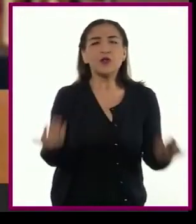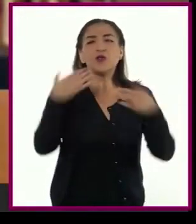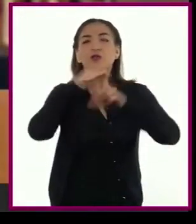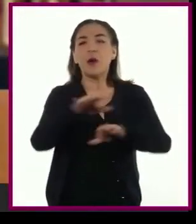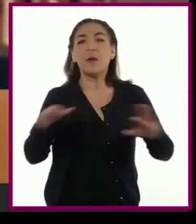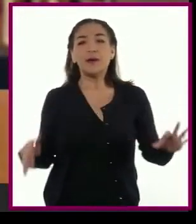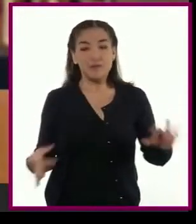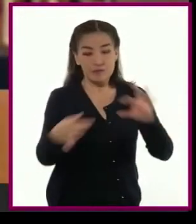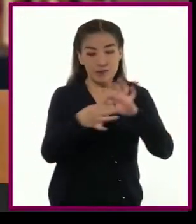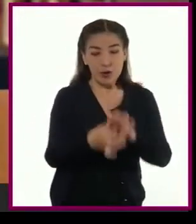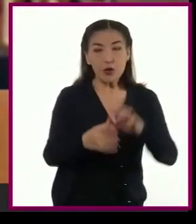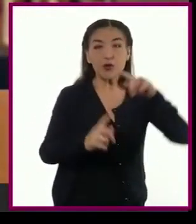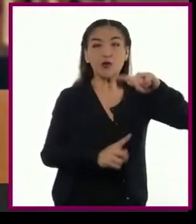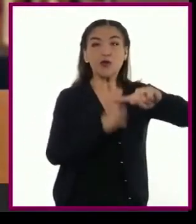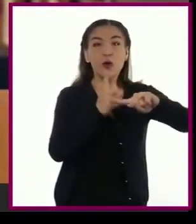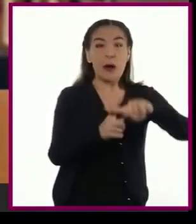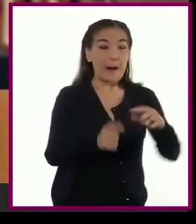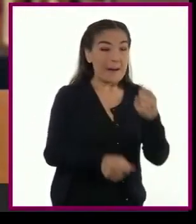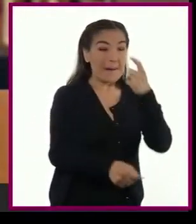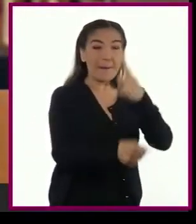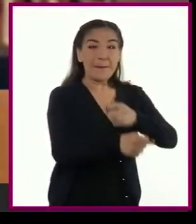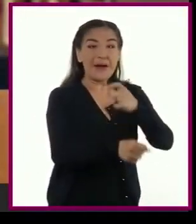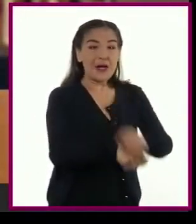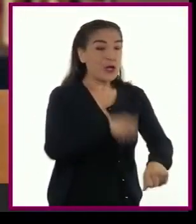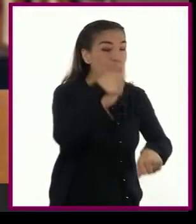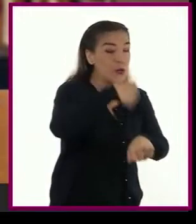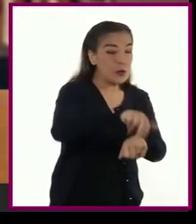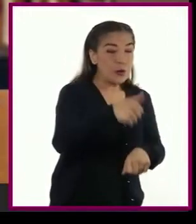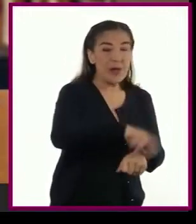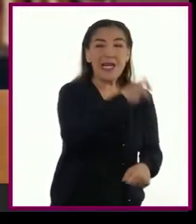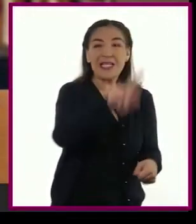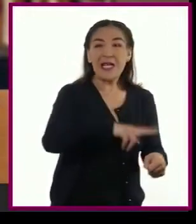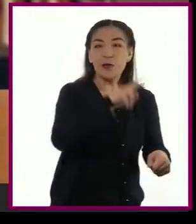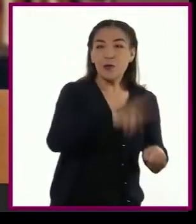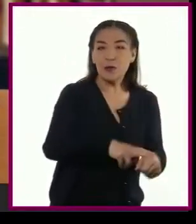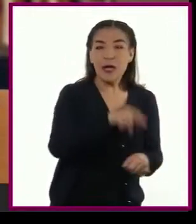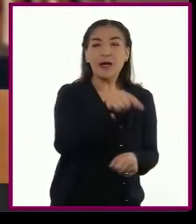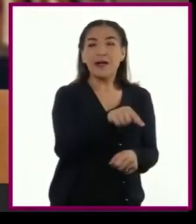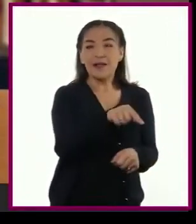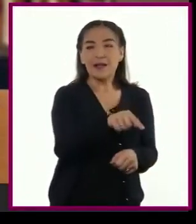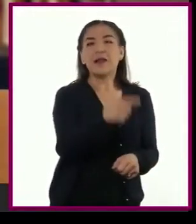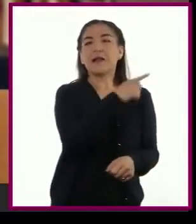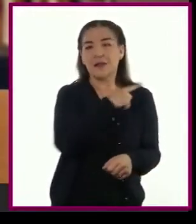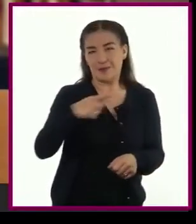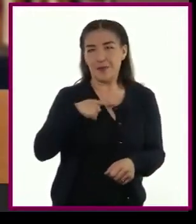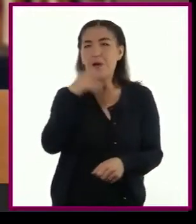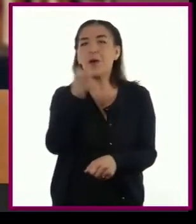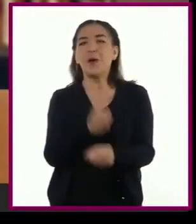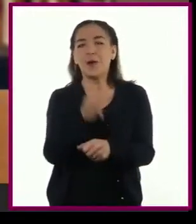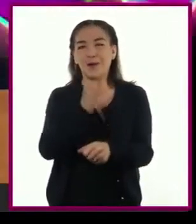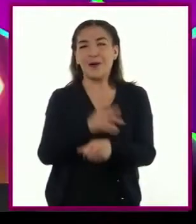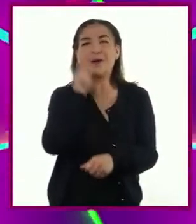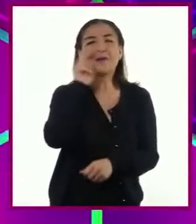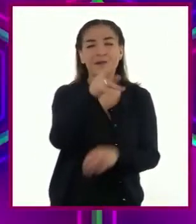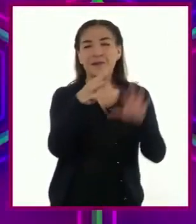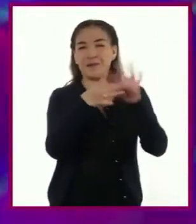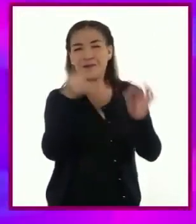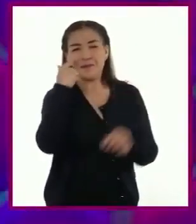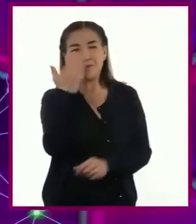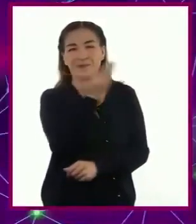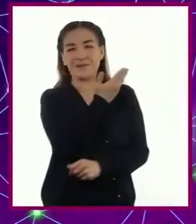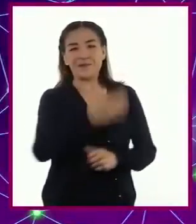la suma de los primeros n números naturales, les dejo la siguiente